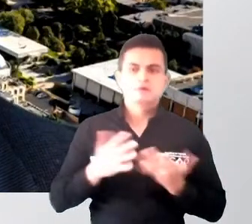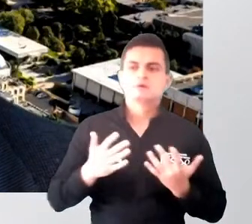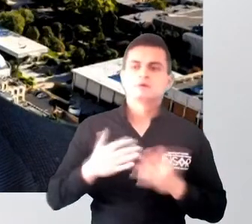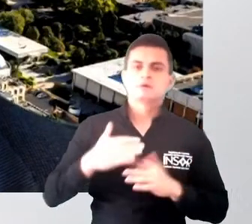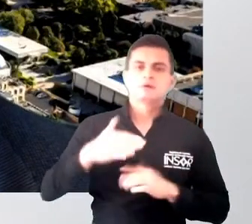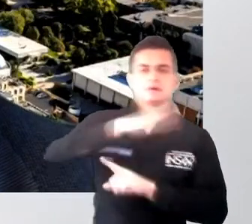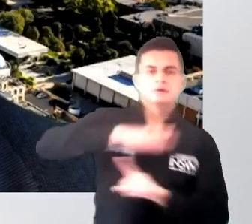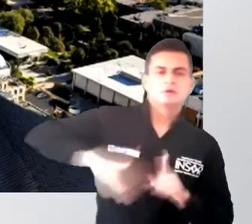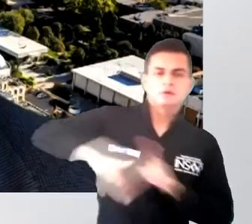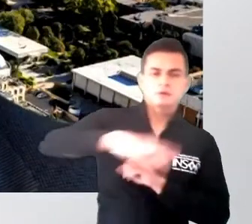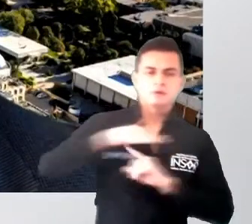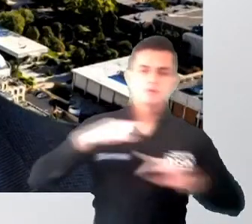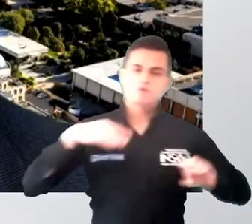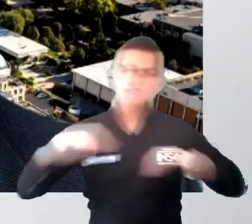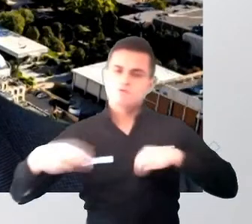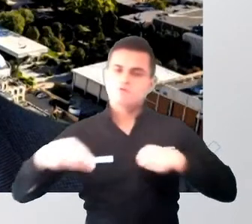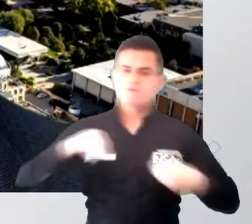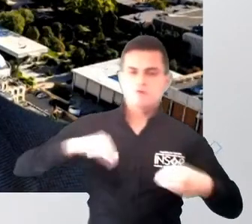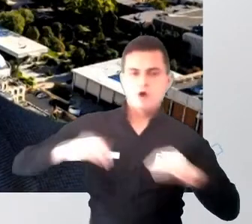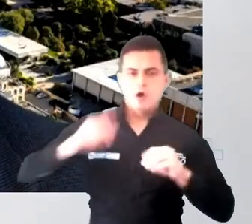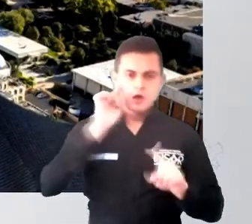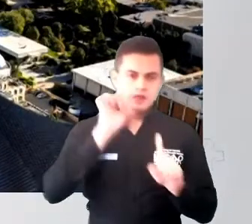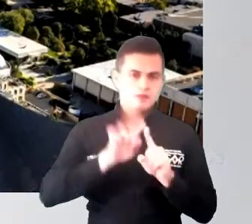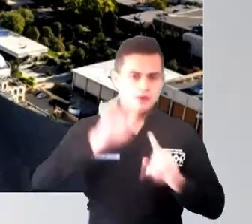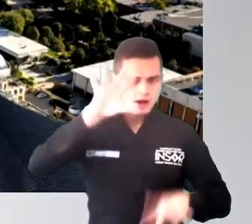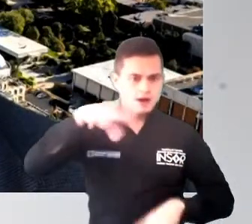el aprendizaje, usted mencionó